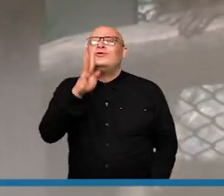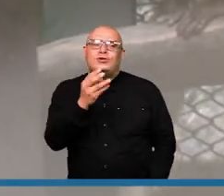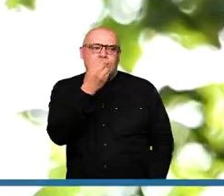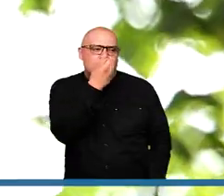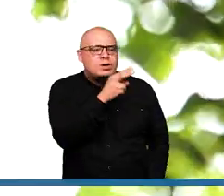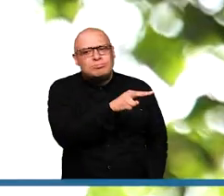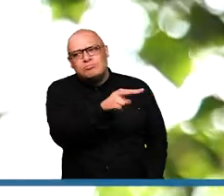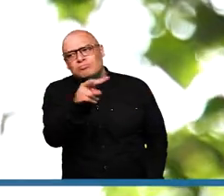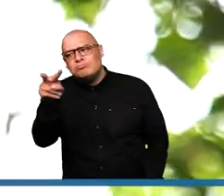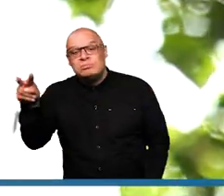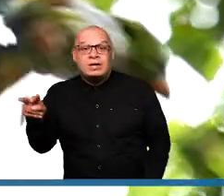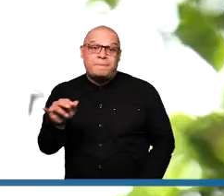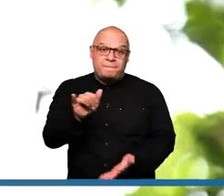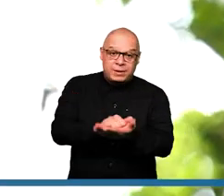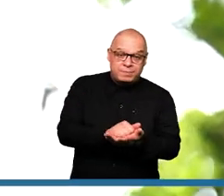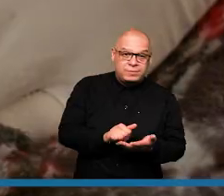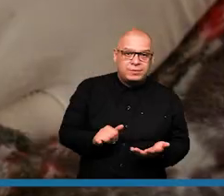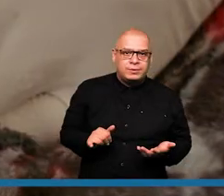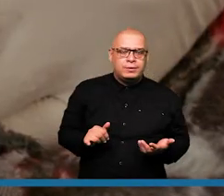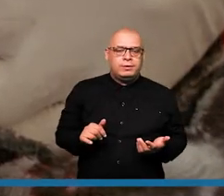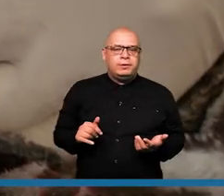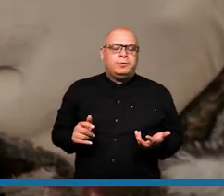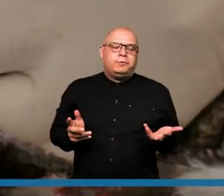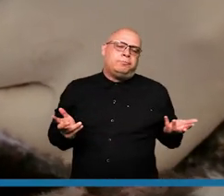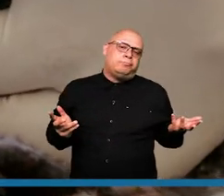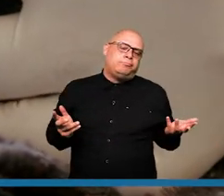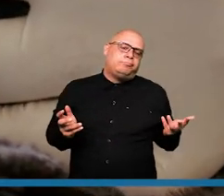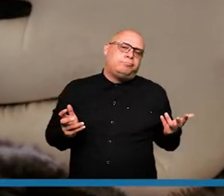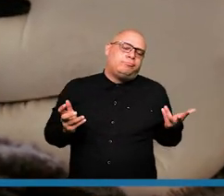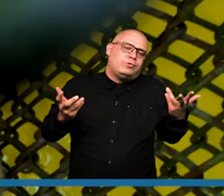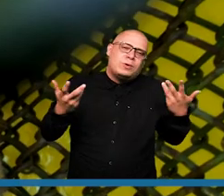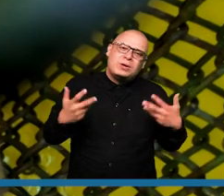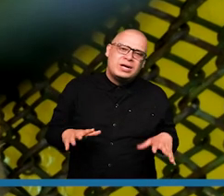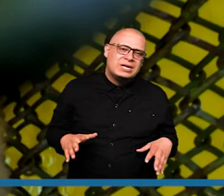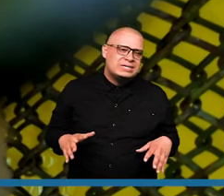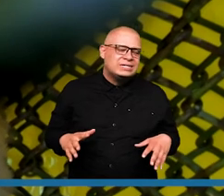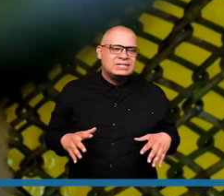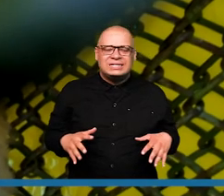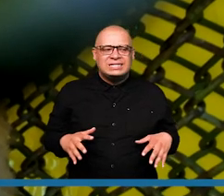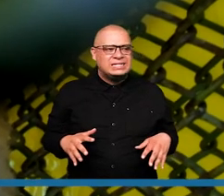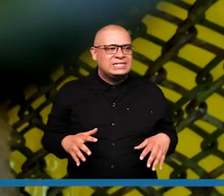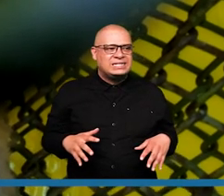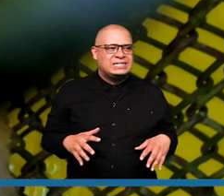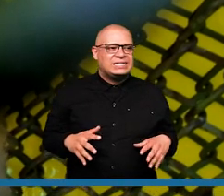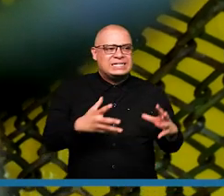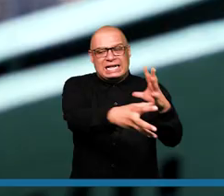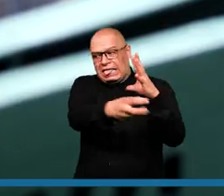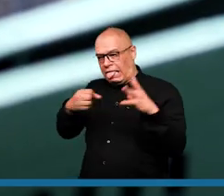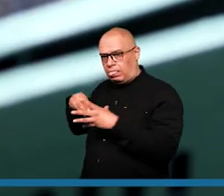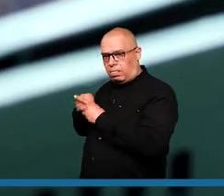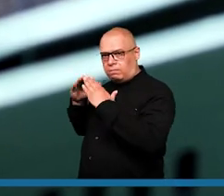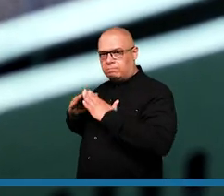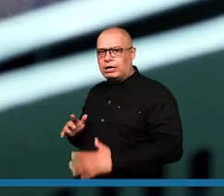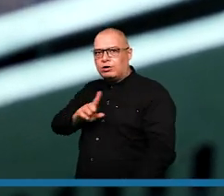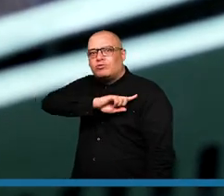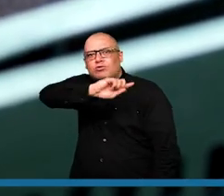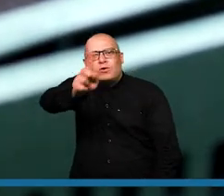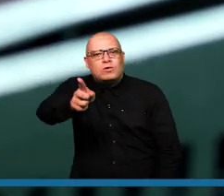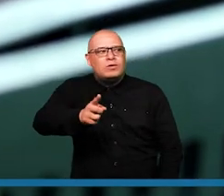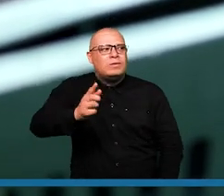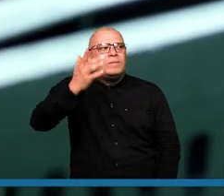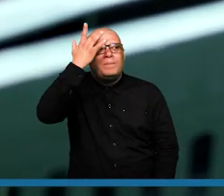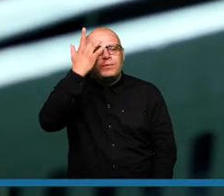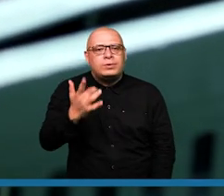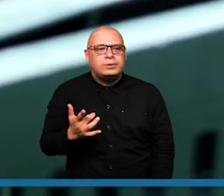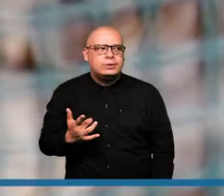sean extraídos de su hábitat natural, porque cuando lo hacemos estamos condenándolos a vivir bajo las